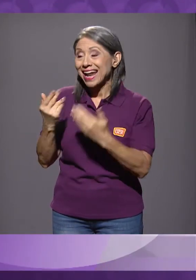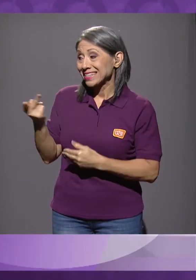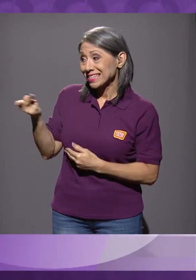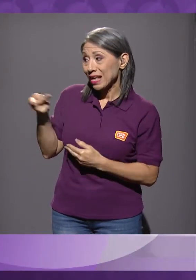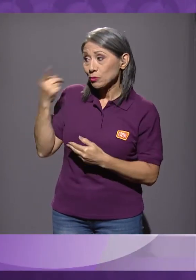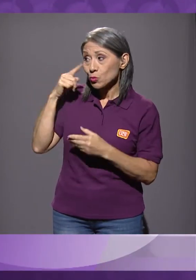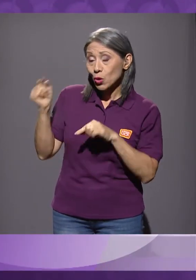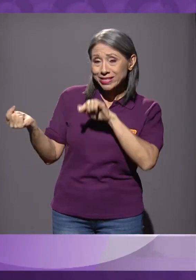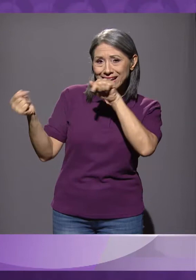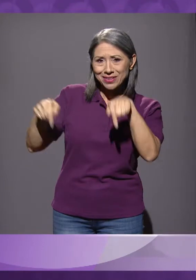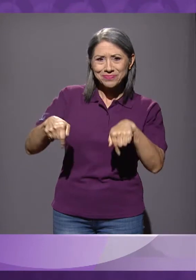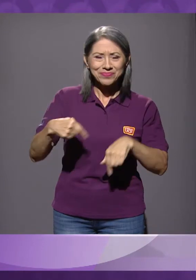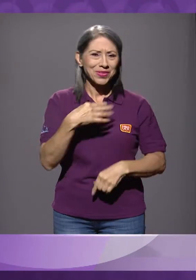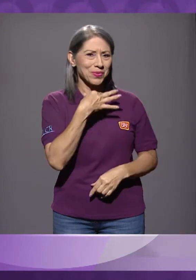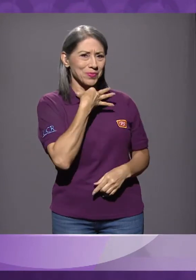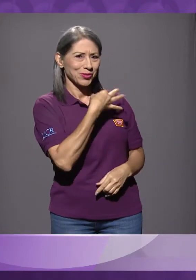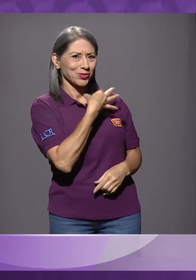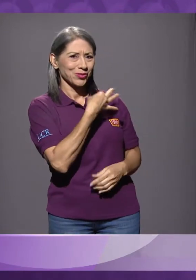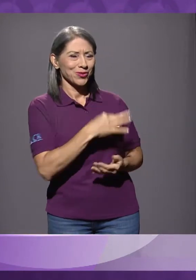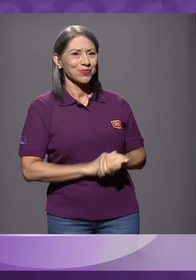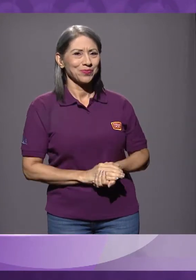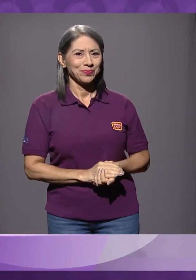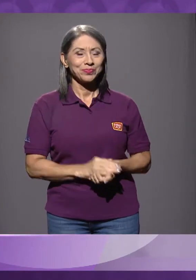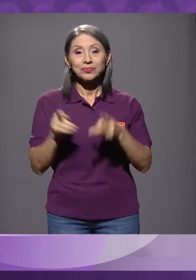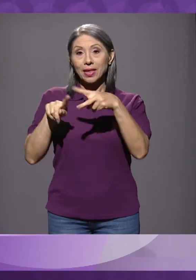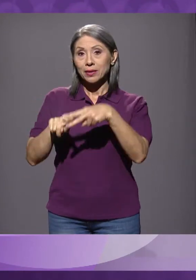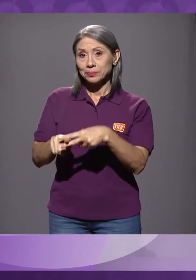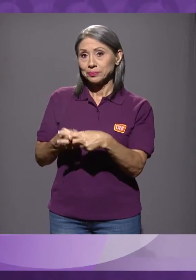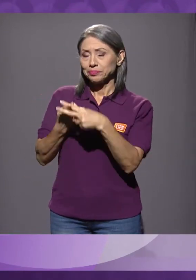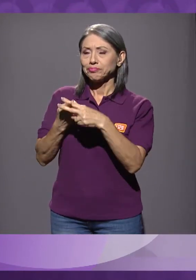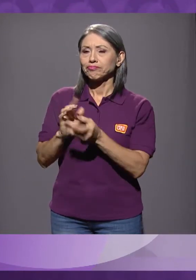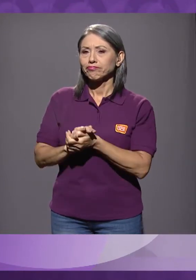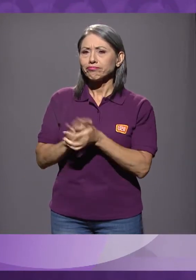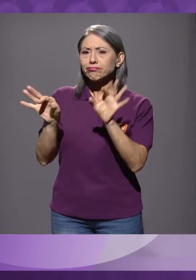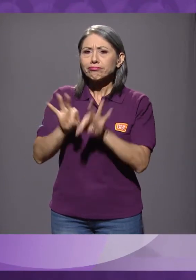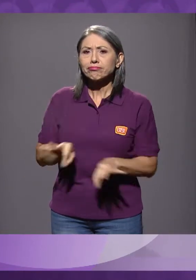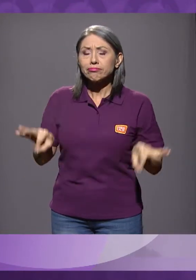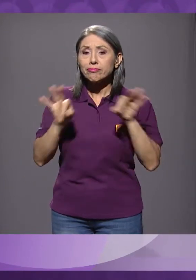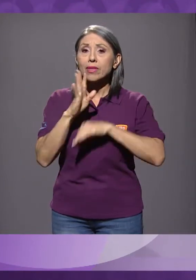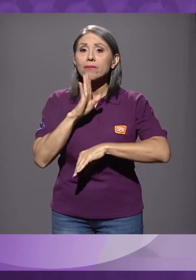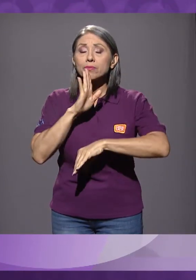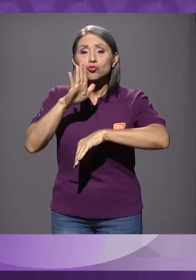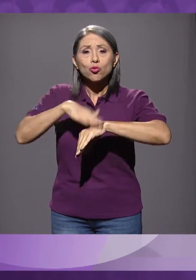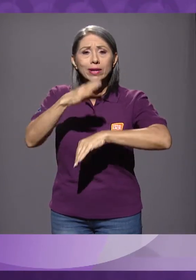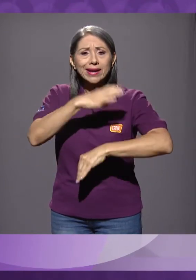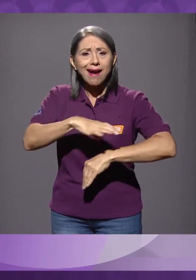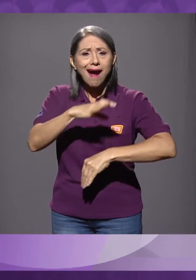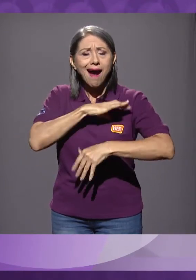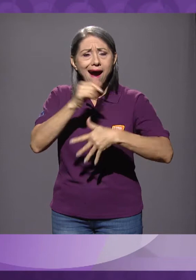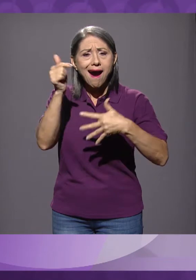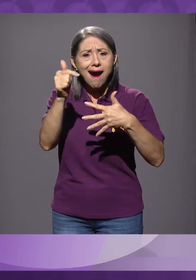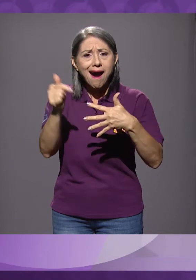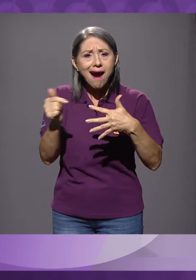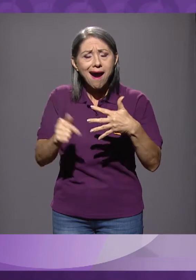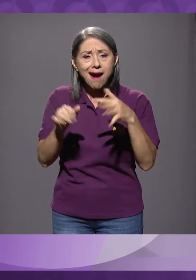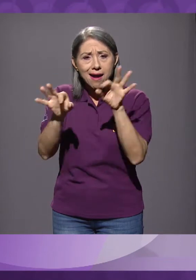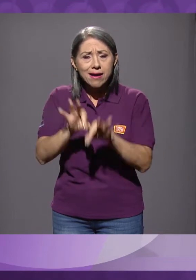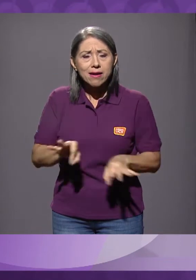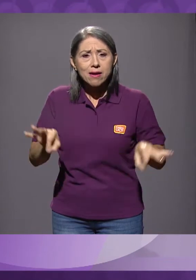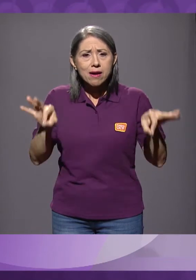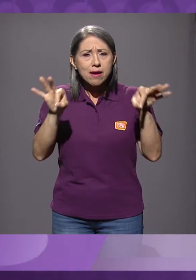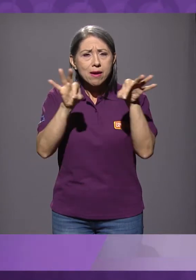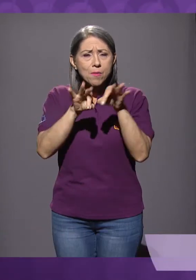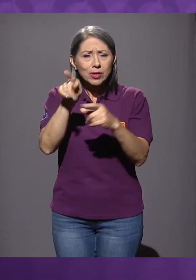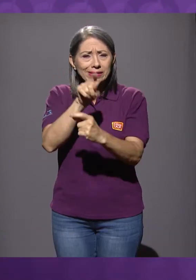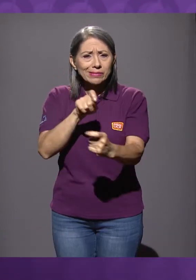y Andrés, por acompañarnos. Mucho gusto. Para comenzar, bueno, es importante que hablemos de las particularidades que hacen importante que